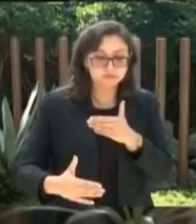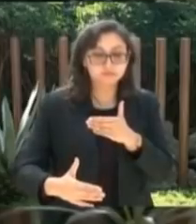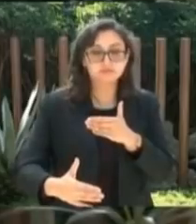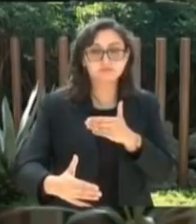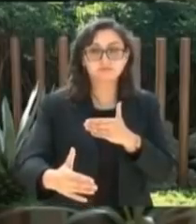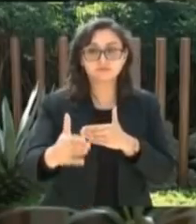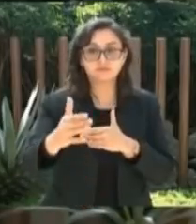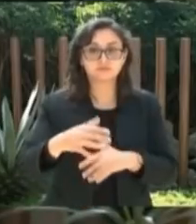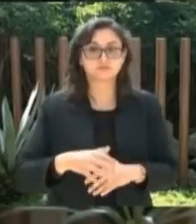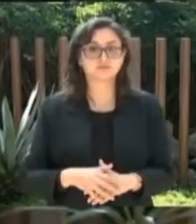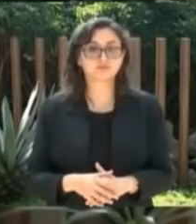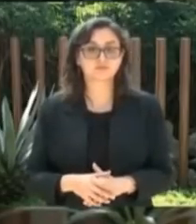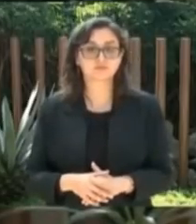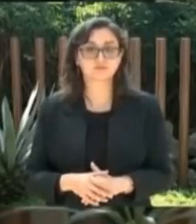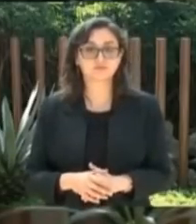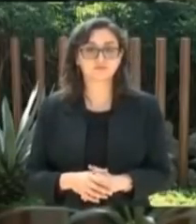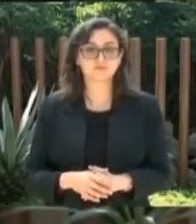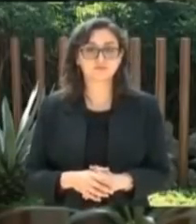pero también